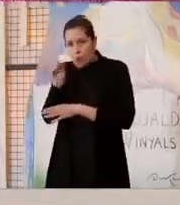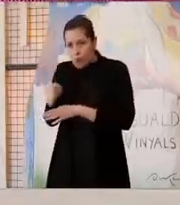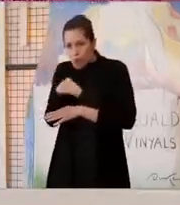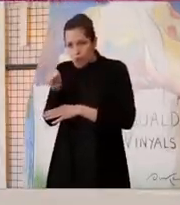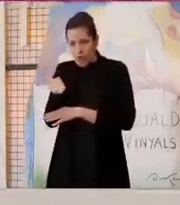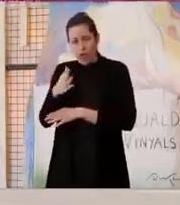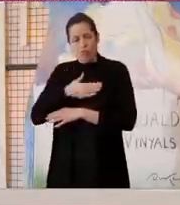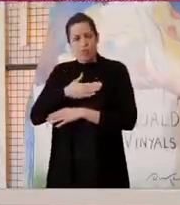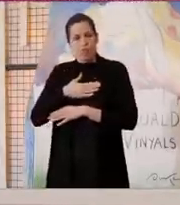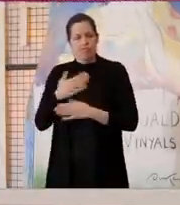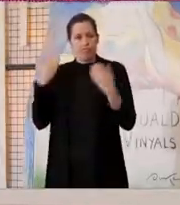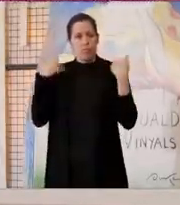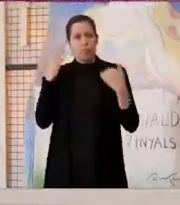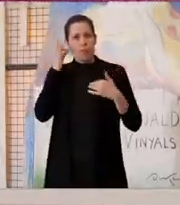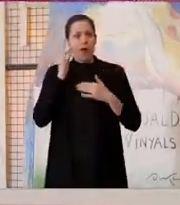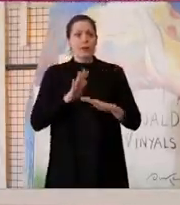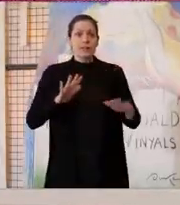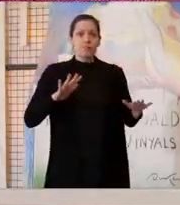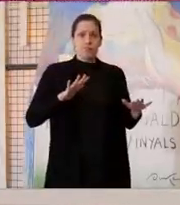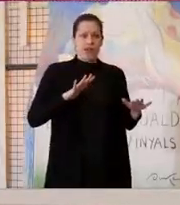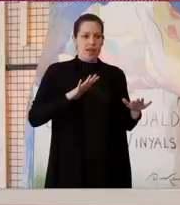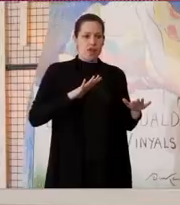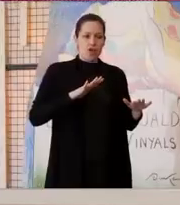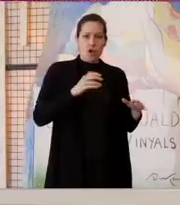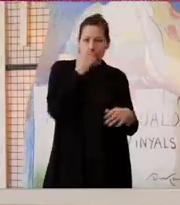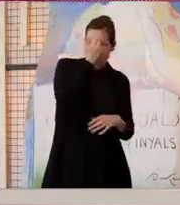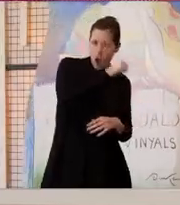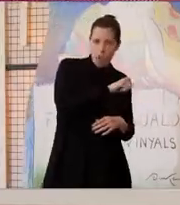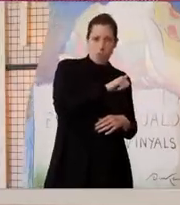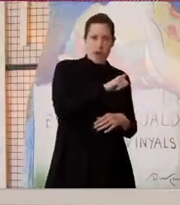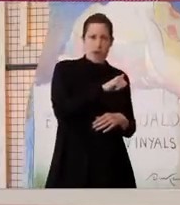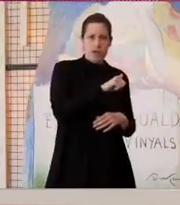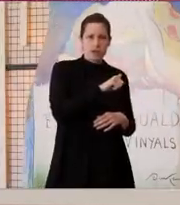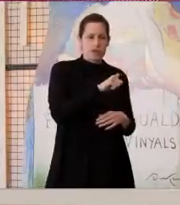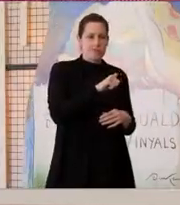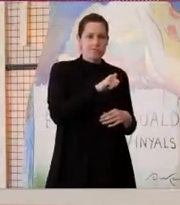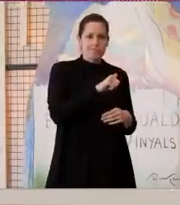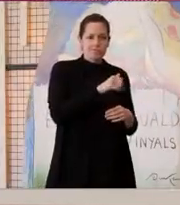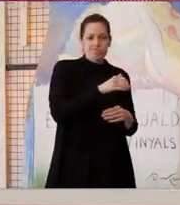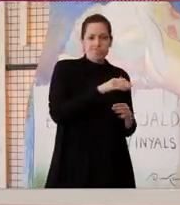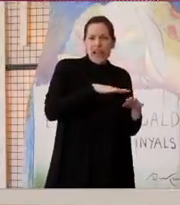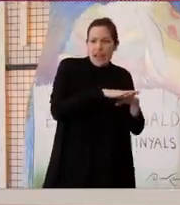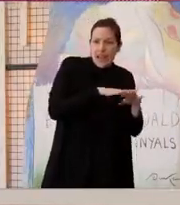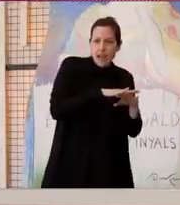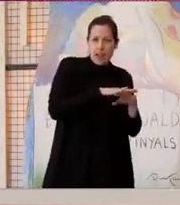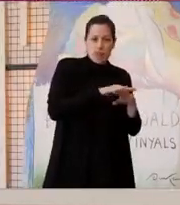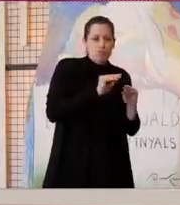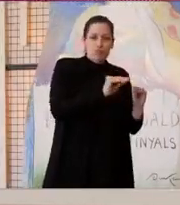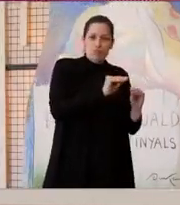tienen una red formada de poder que es centenaria y por lo tanto cuando